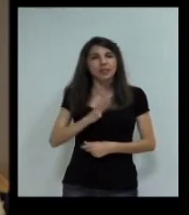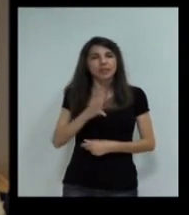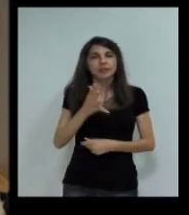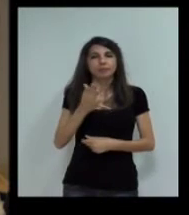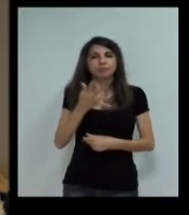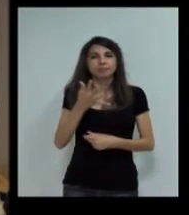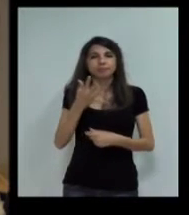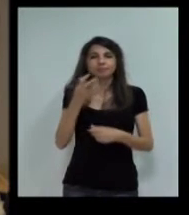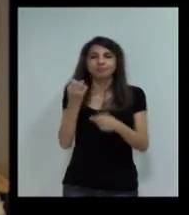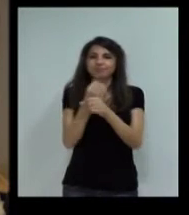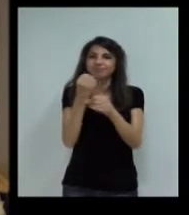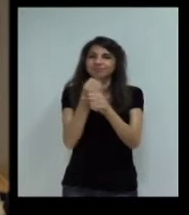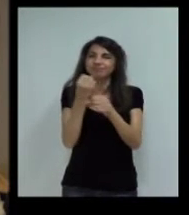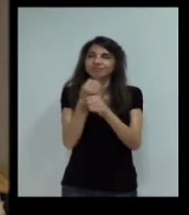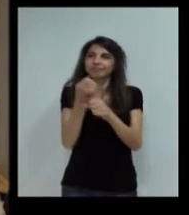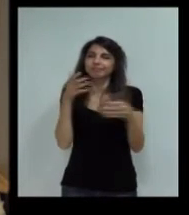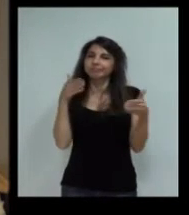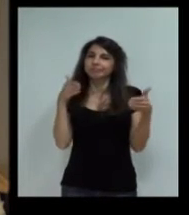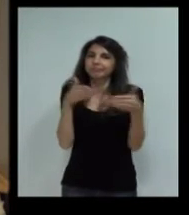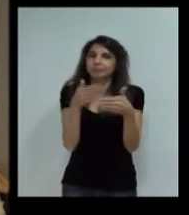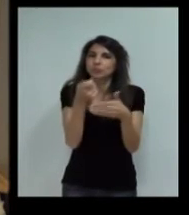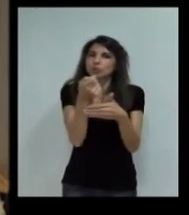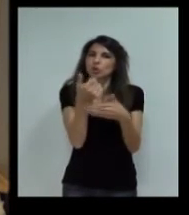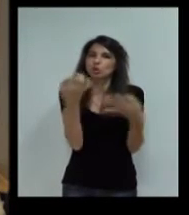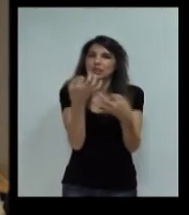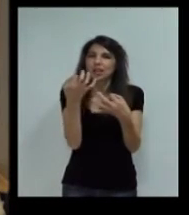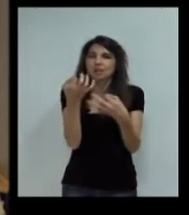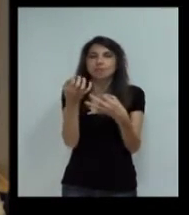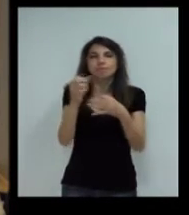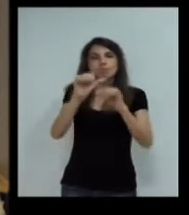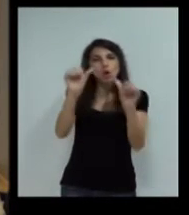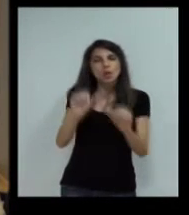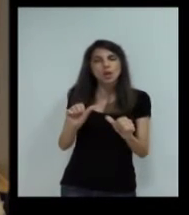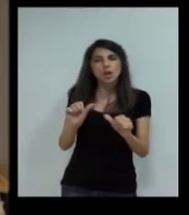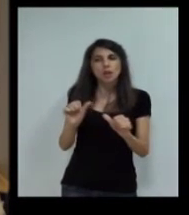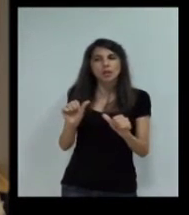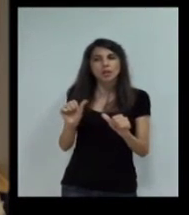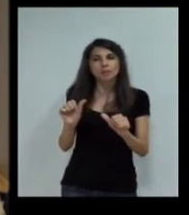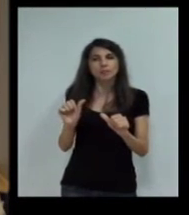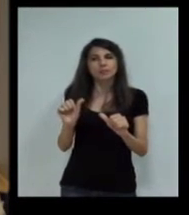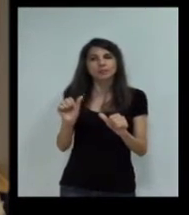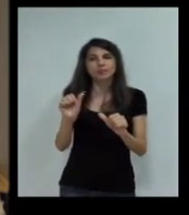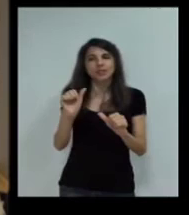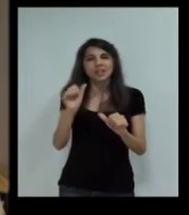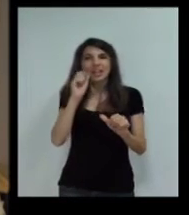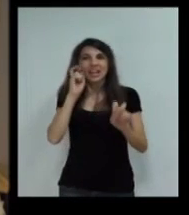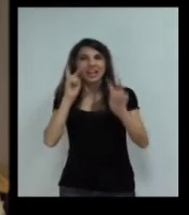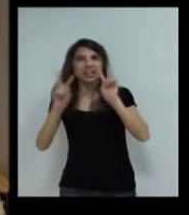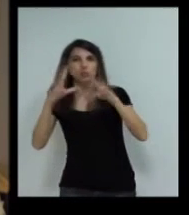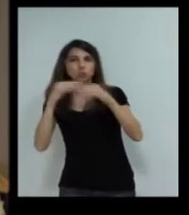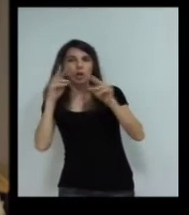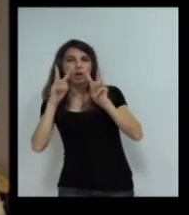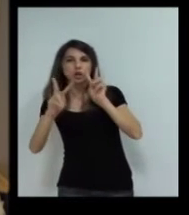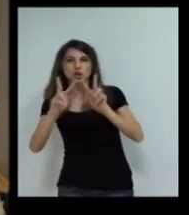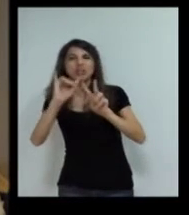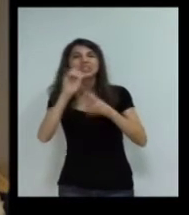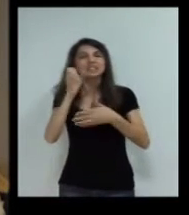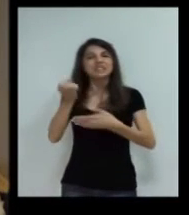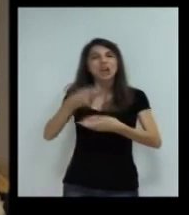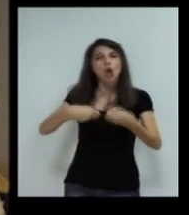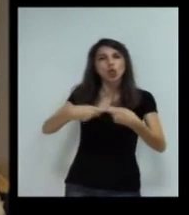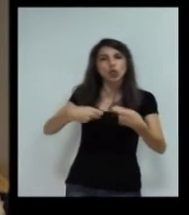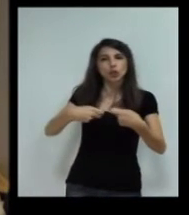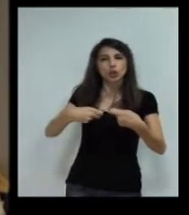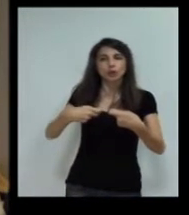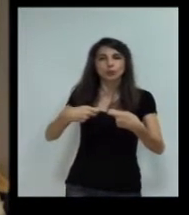trabajado poco, ¿no?, hasta ahora el modelo de retorno y de negocio compartido, que también lo tiene, ¿no?, todo ello. ¿Y qué me podéis